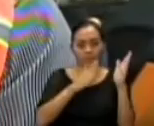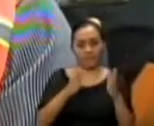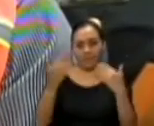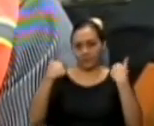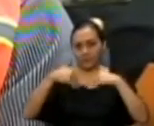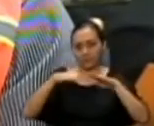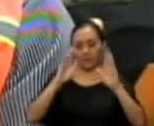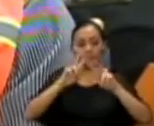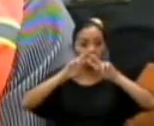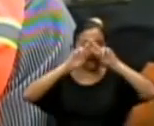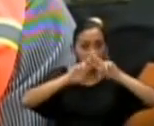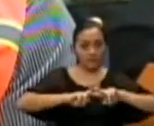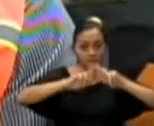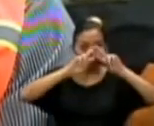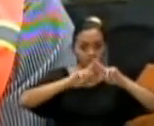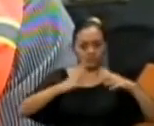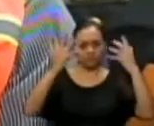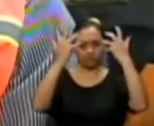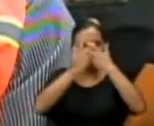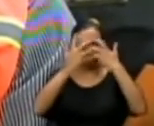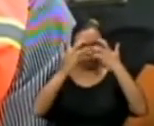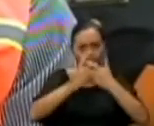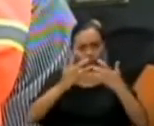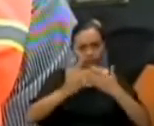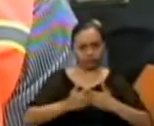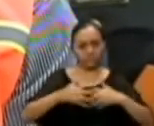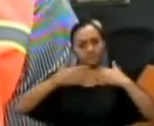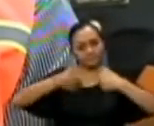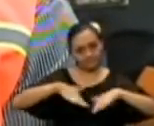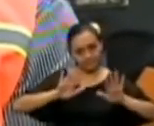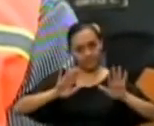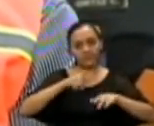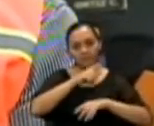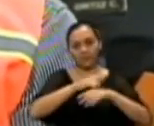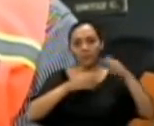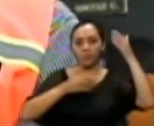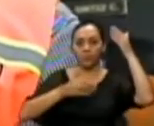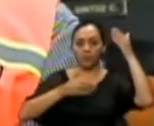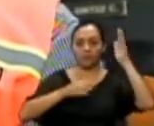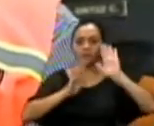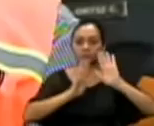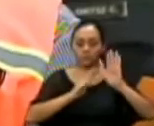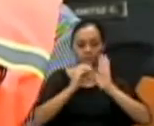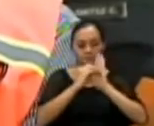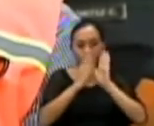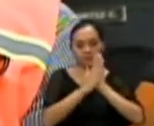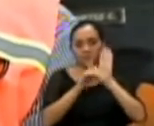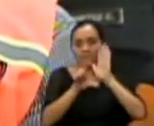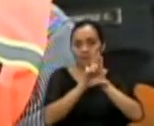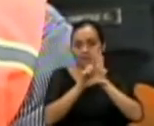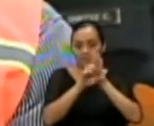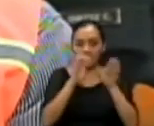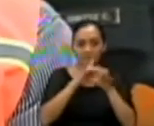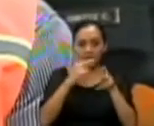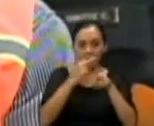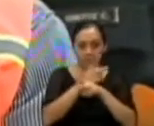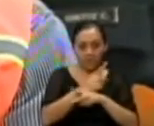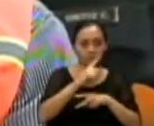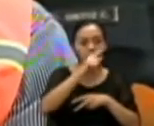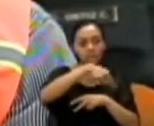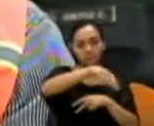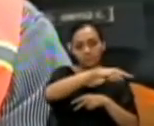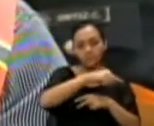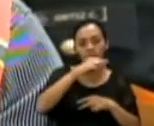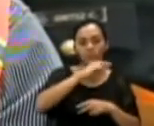revisados en articulación también en el carácter subsidiario de la política de gestión de riesgos con los gobiernos autónomos hemos fortalecido a las unidades